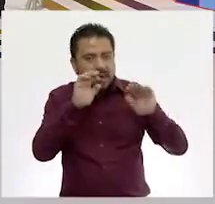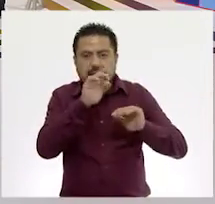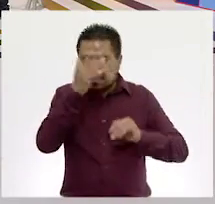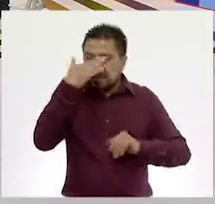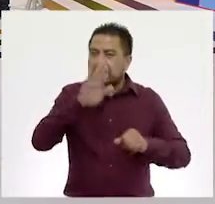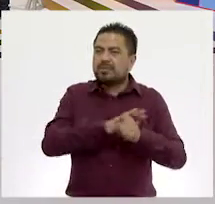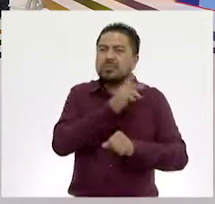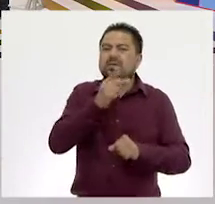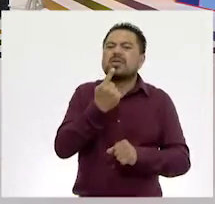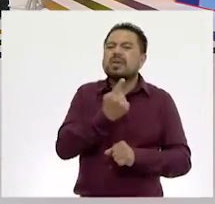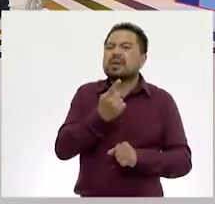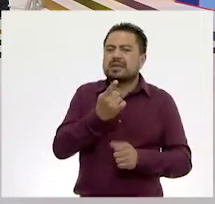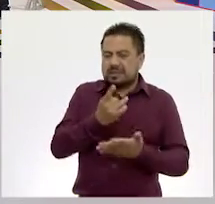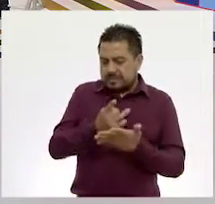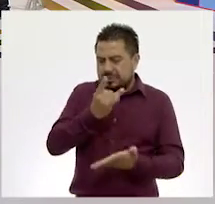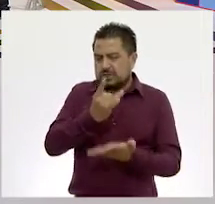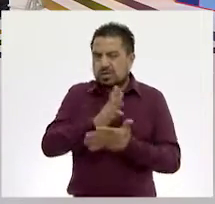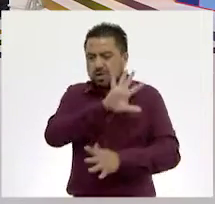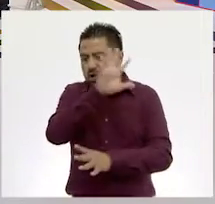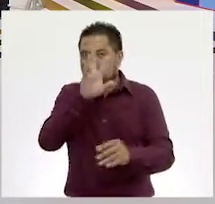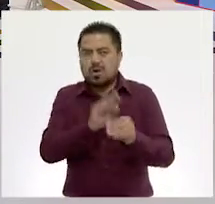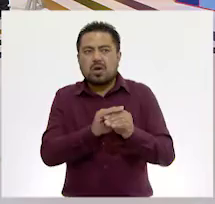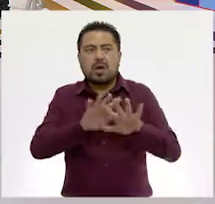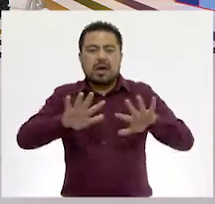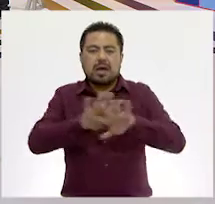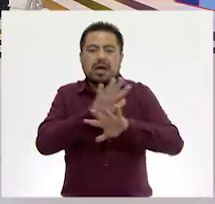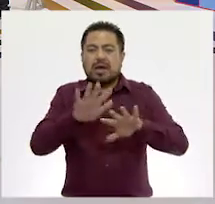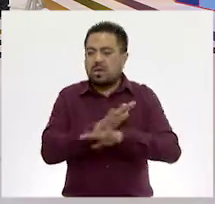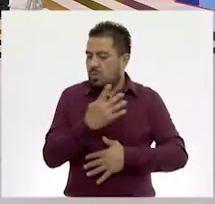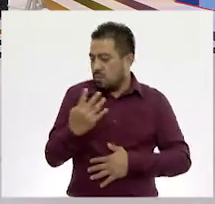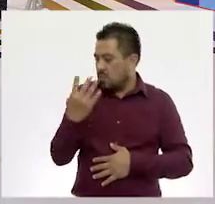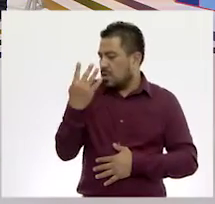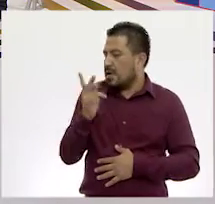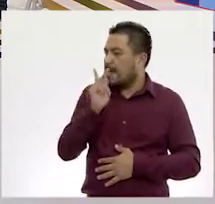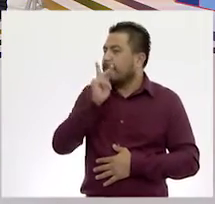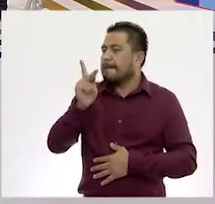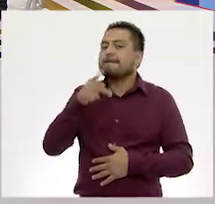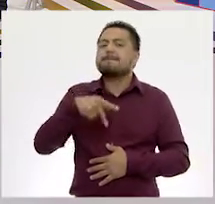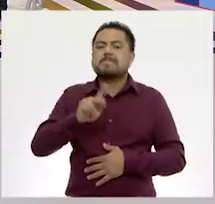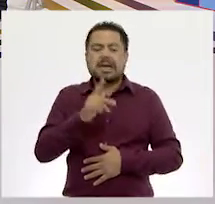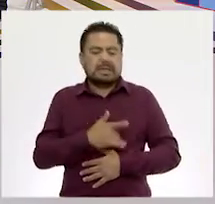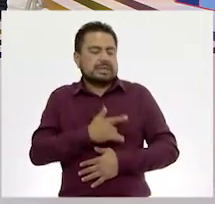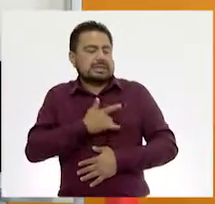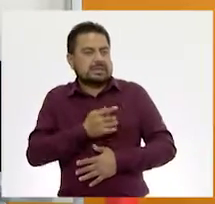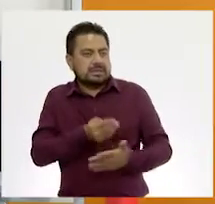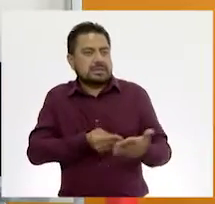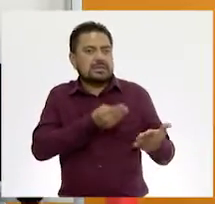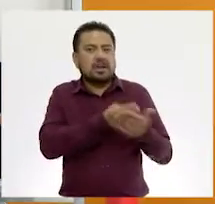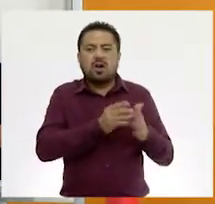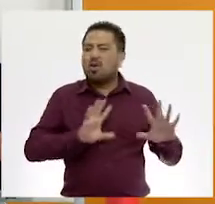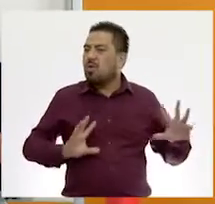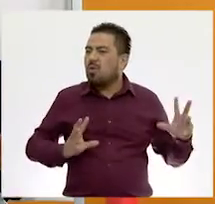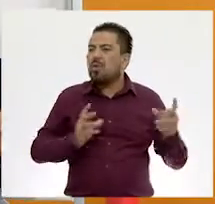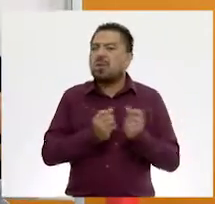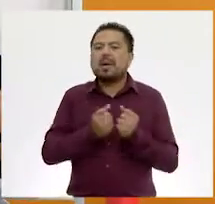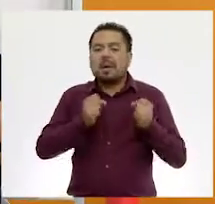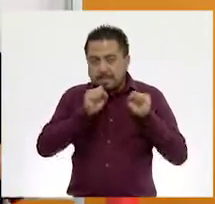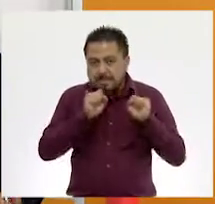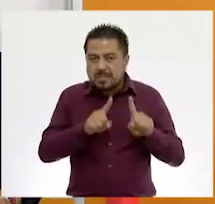Porque solamente de toda la estrofa cambiaron cuatro palabras, ajá, pero el sentido que le da es